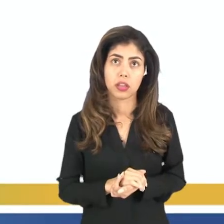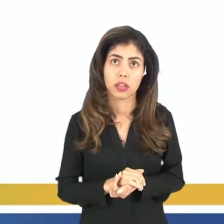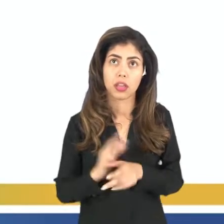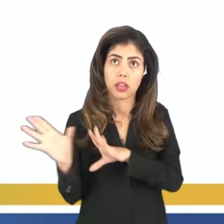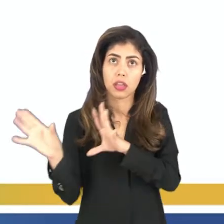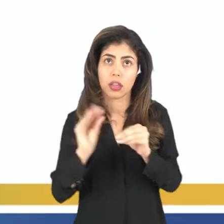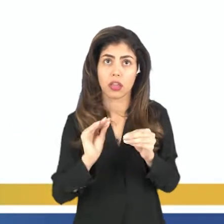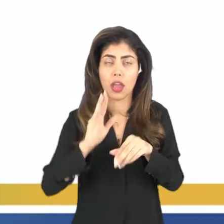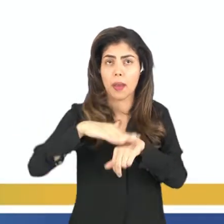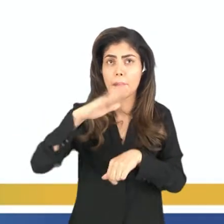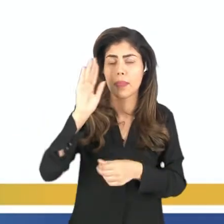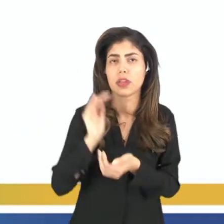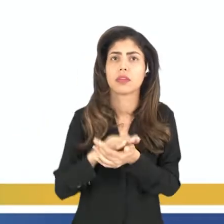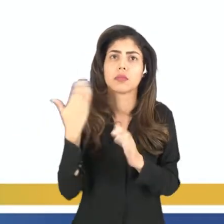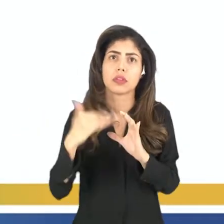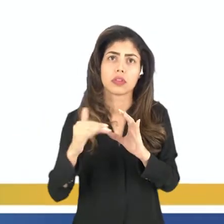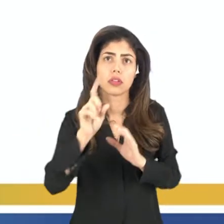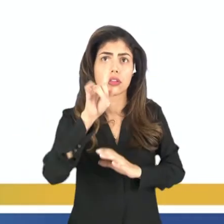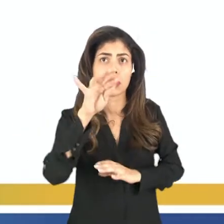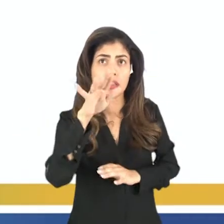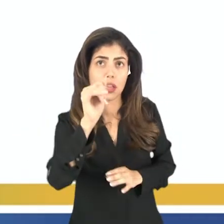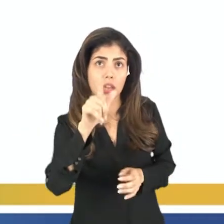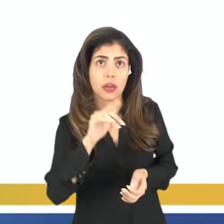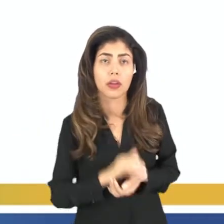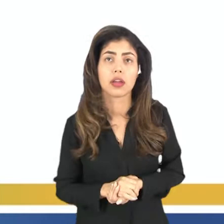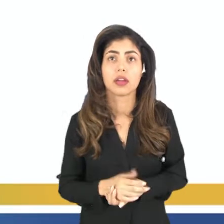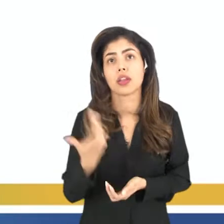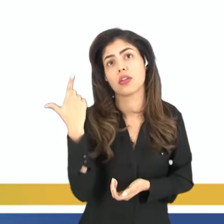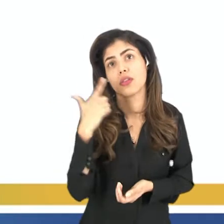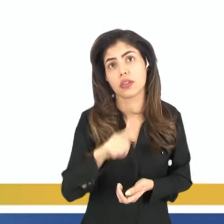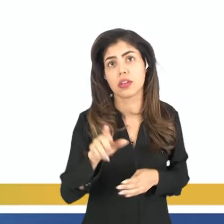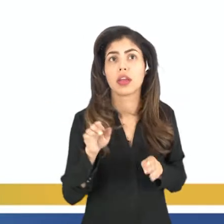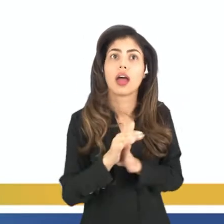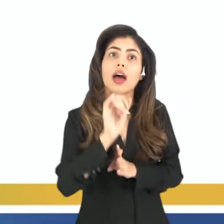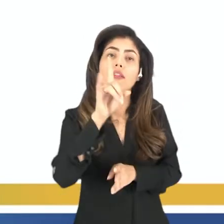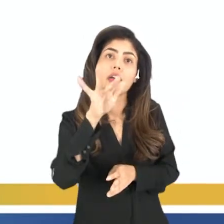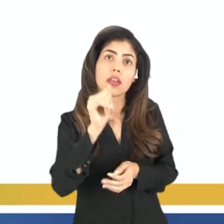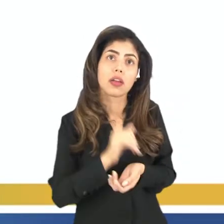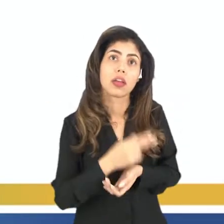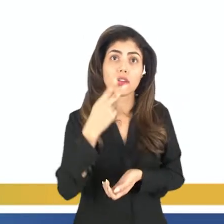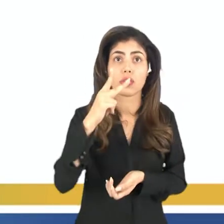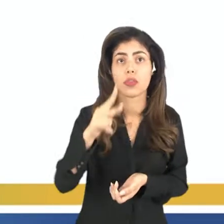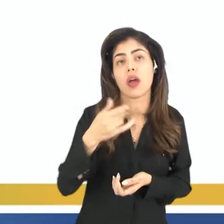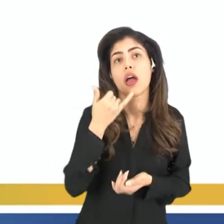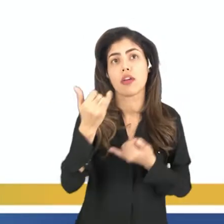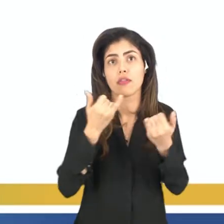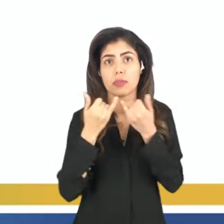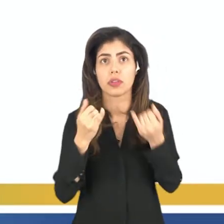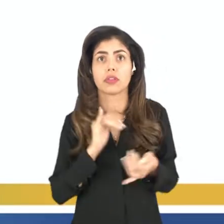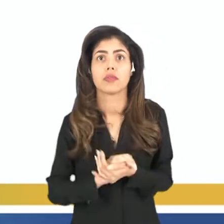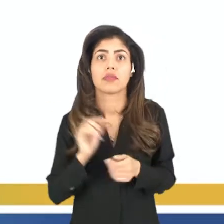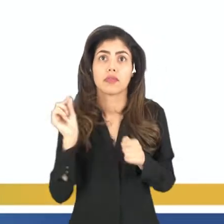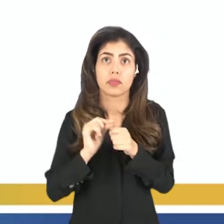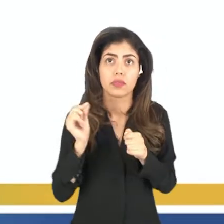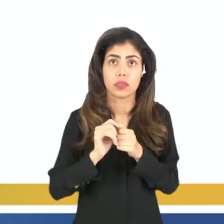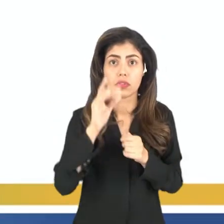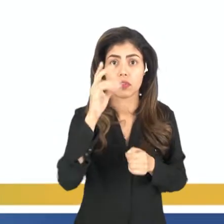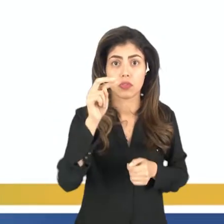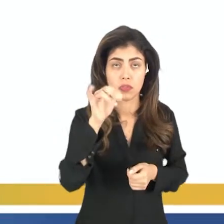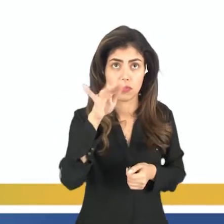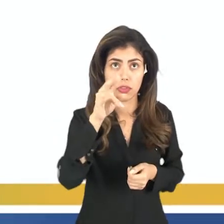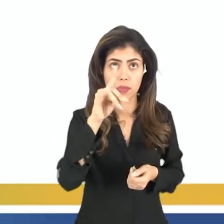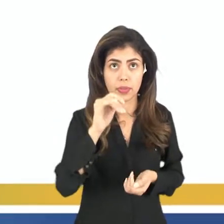para, además del mensaje literal, es que se consigue evaluar a sus afirmaciones y formar un juicio con